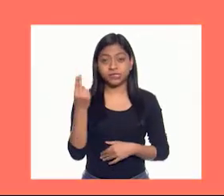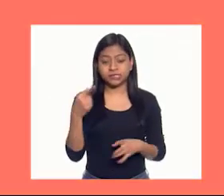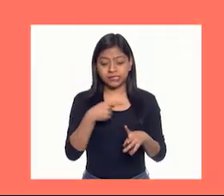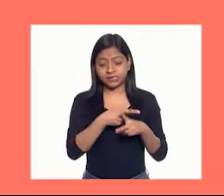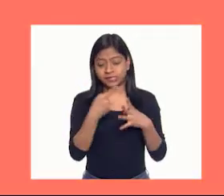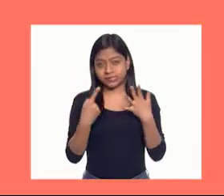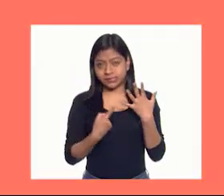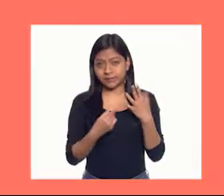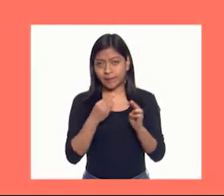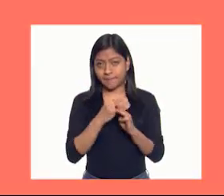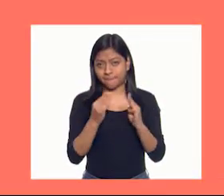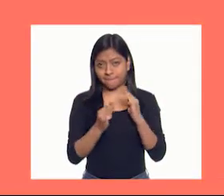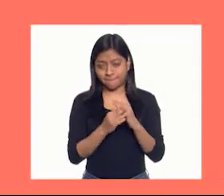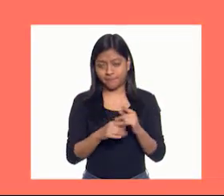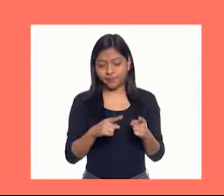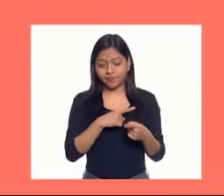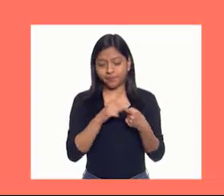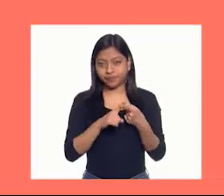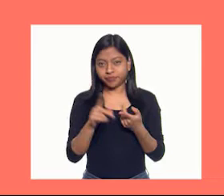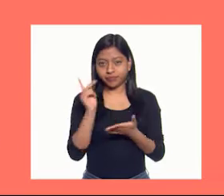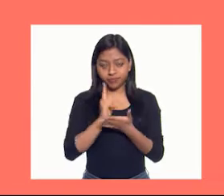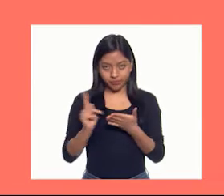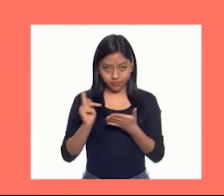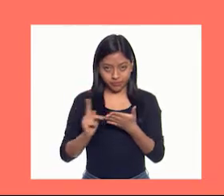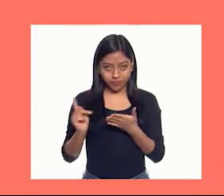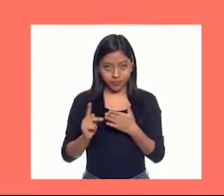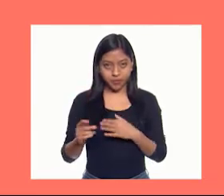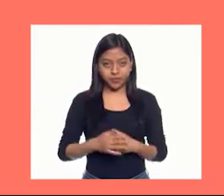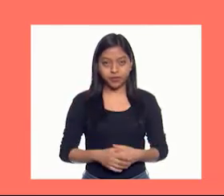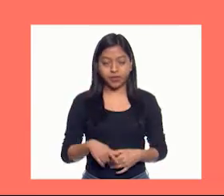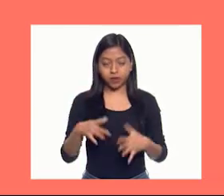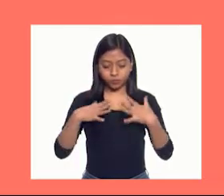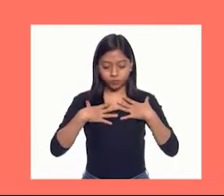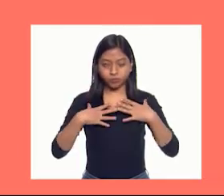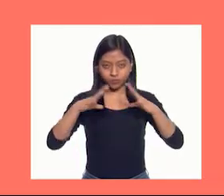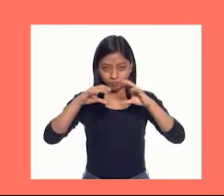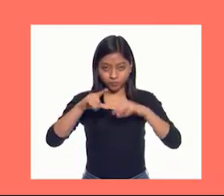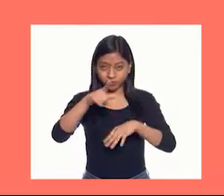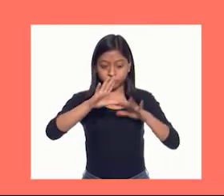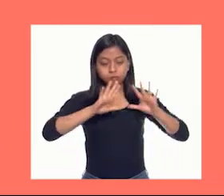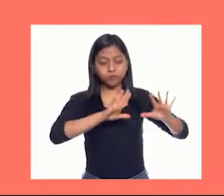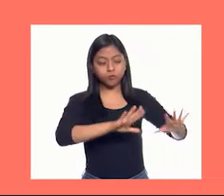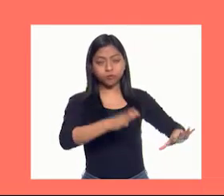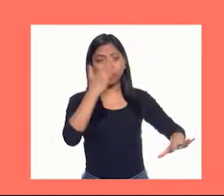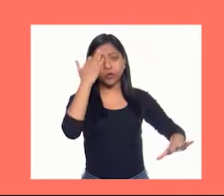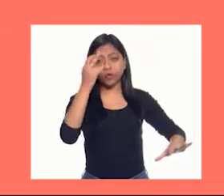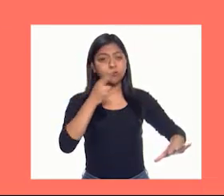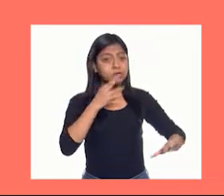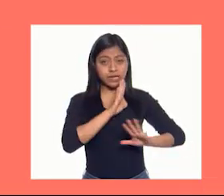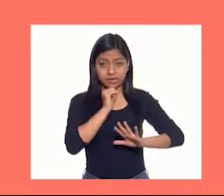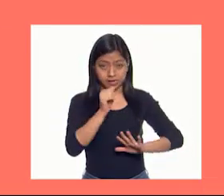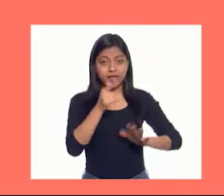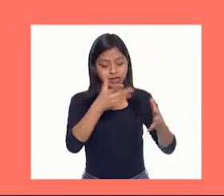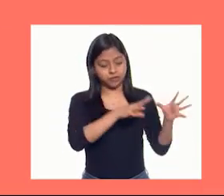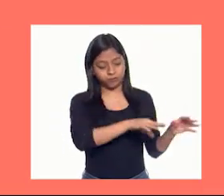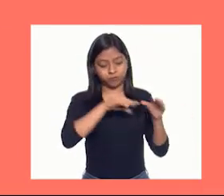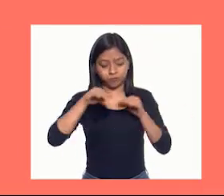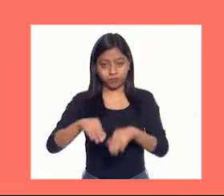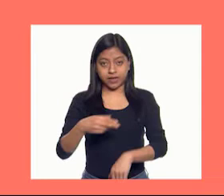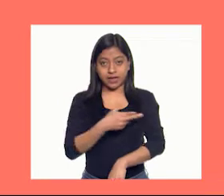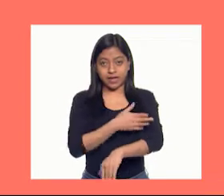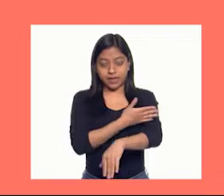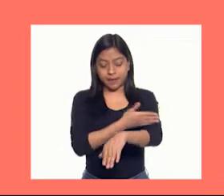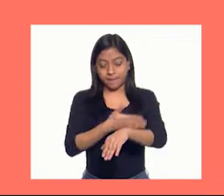Necesitarás un plumón o una pluma, una playera de algodón que ya no uses, una regla